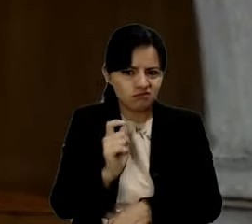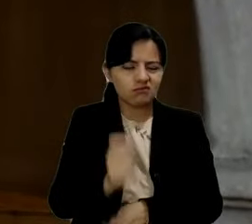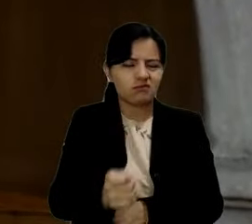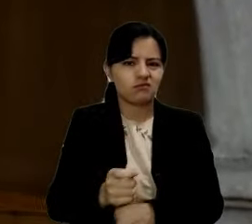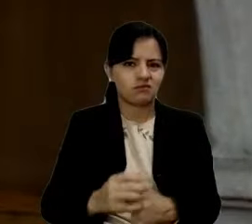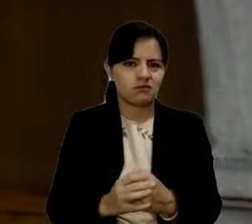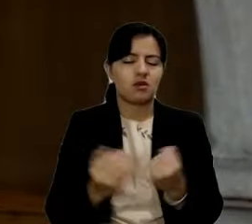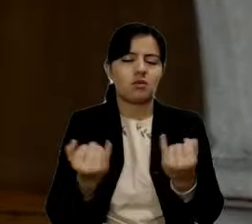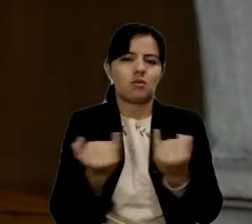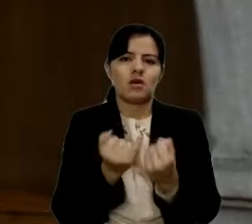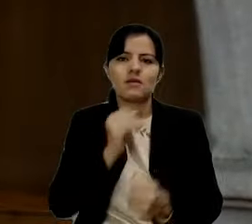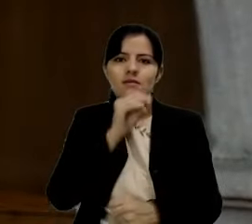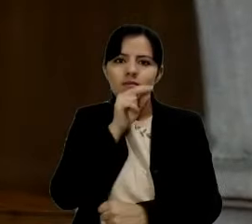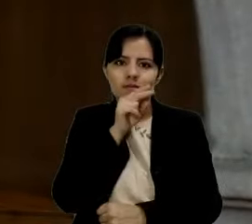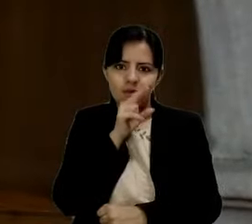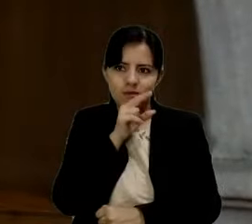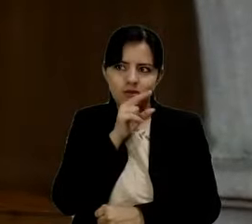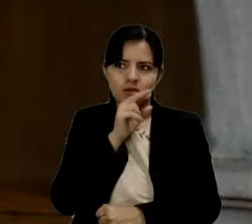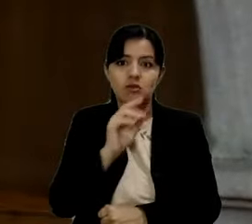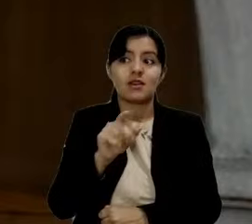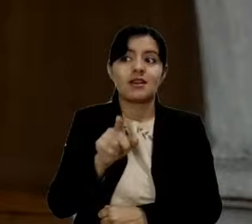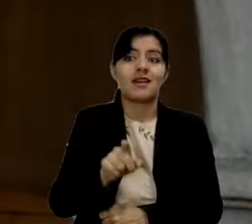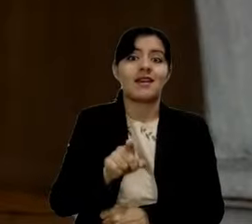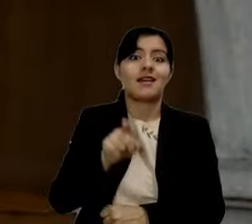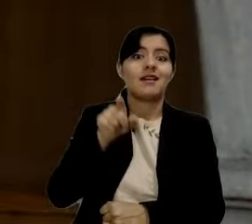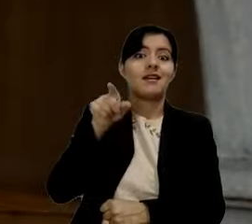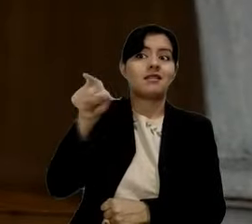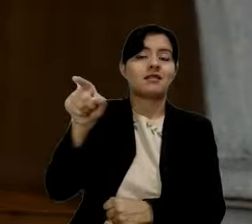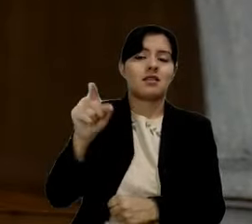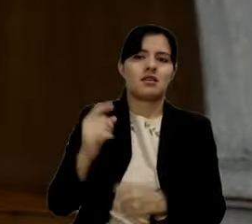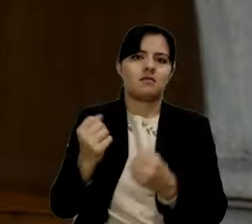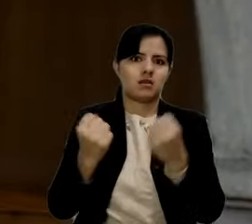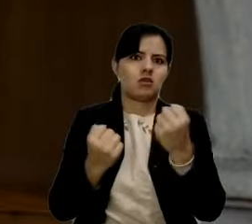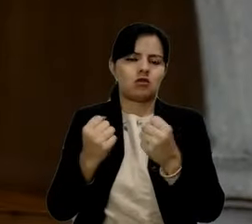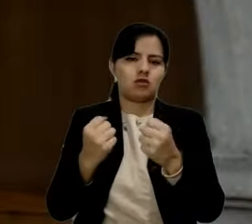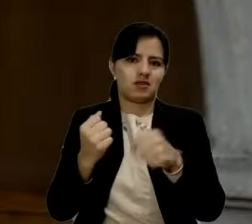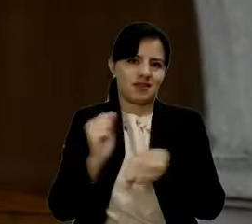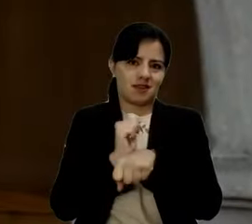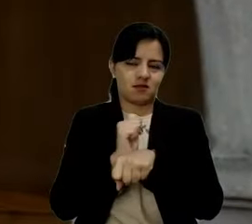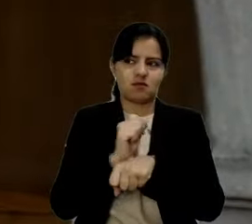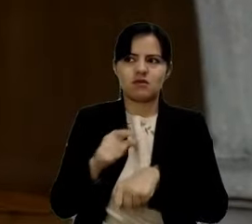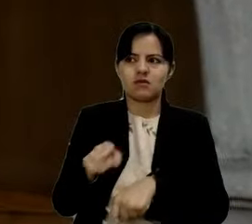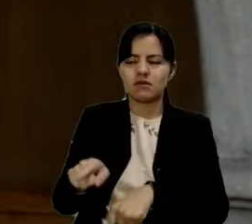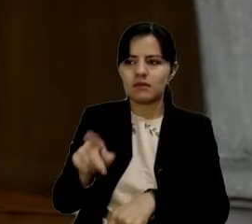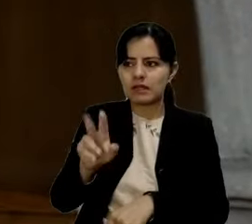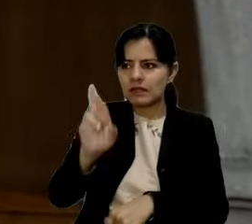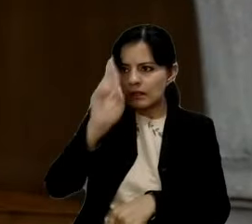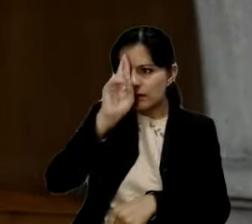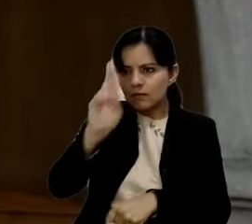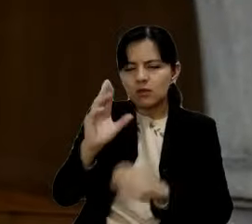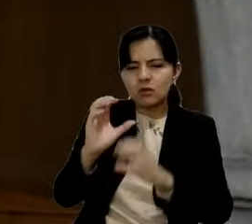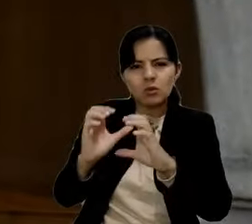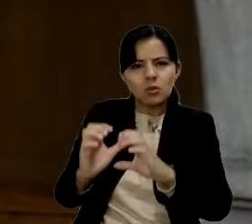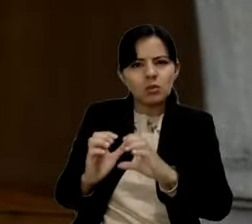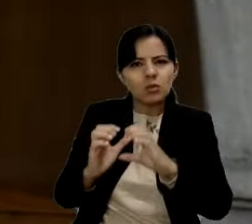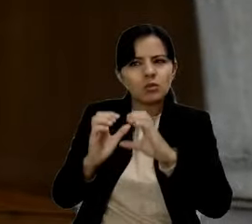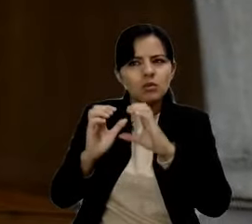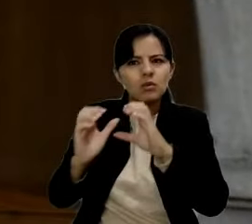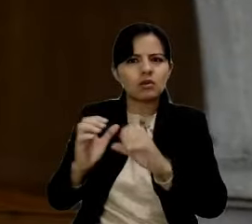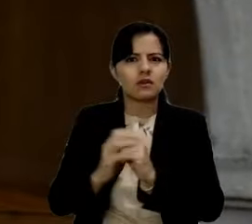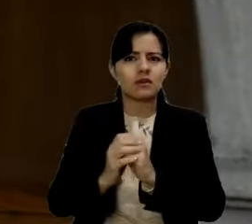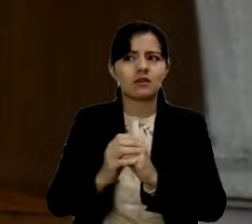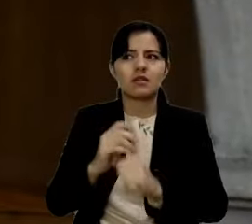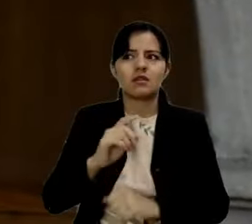puede estar seguro de que su vehículo sea tratado con el debido cuidado y que no se le cobrarán